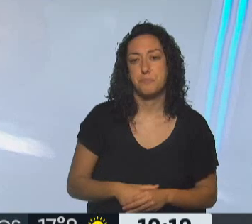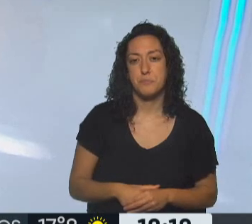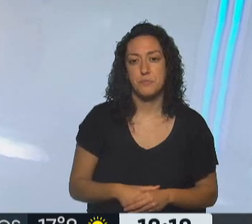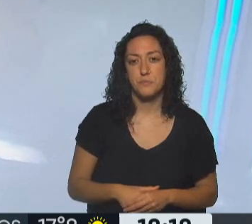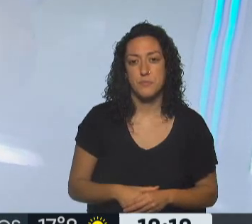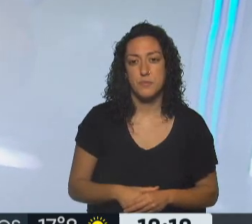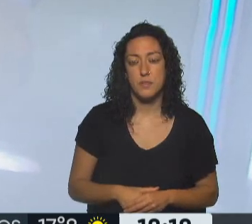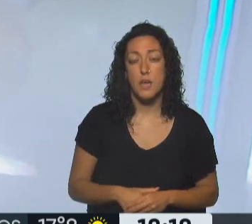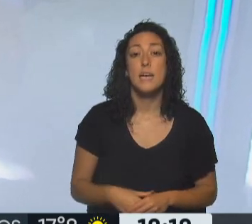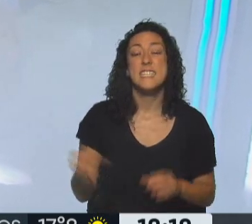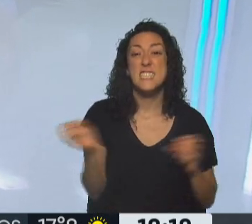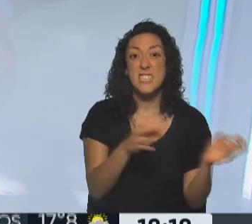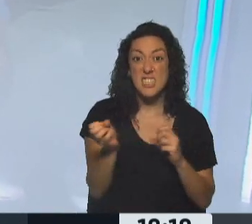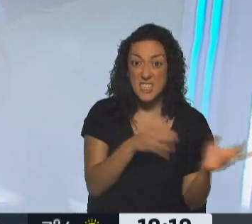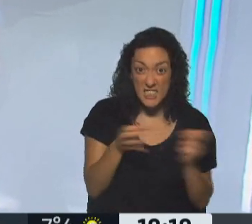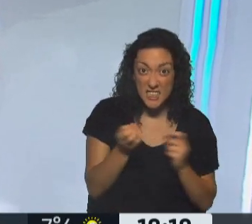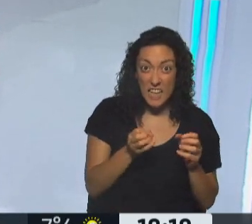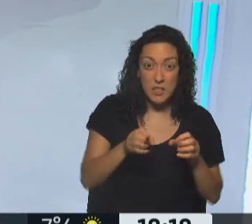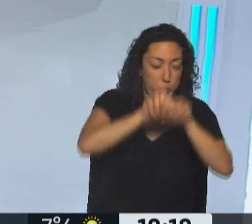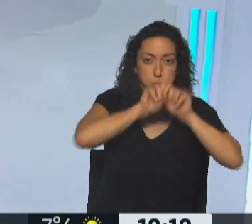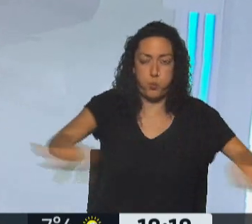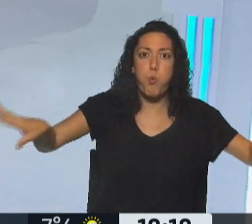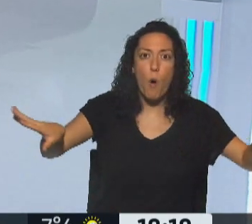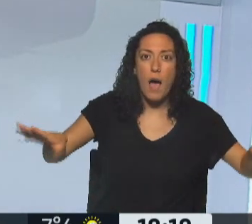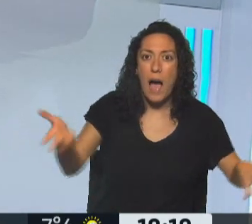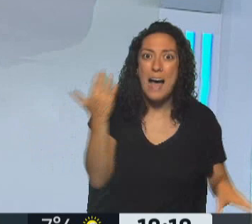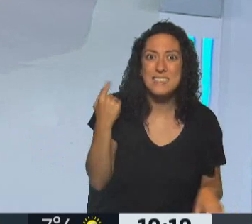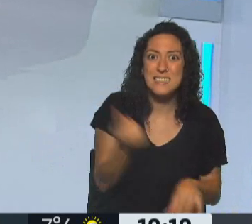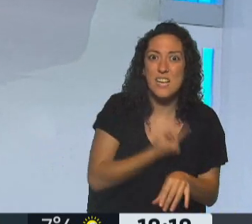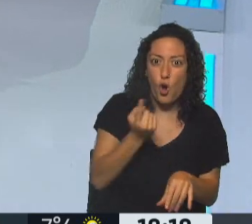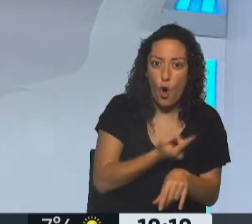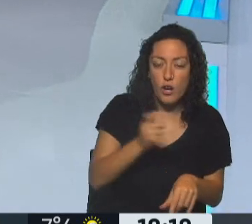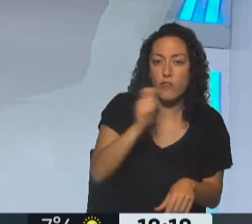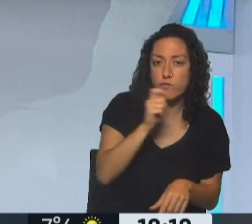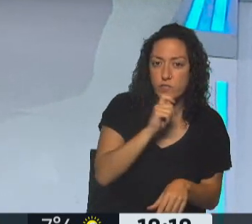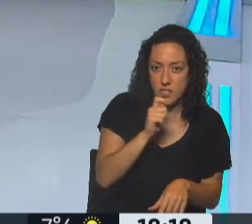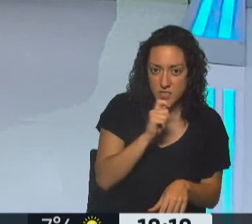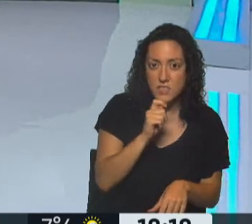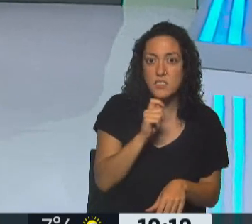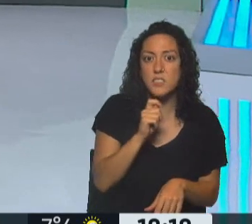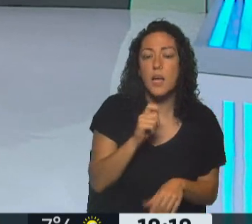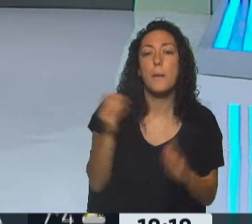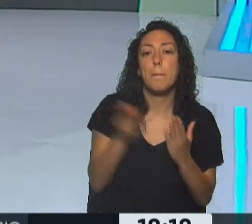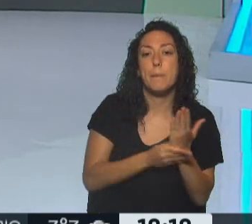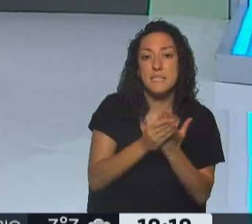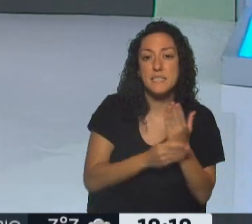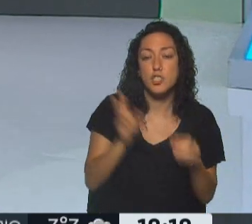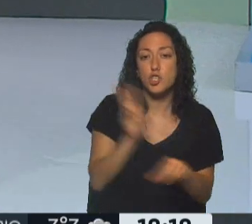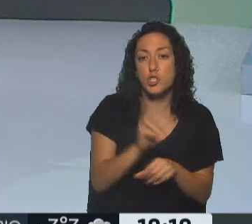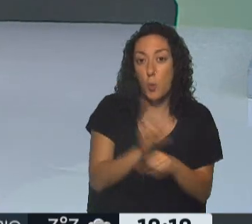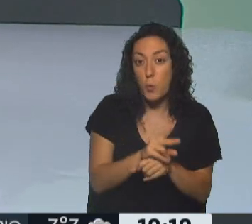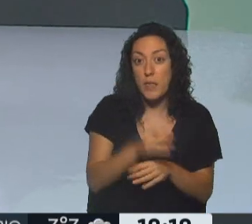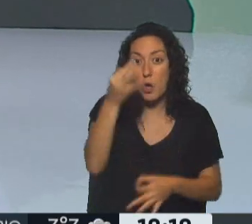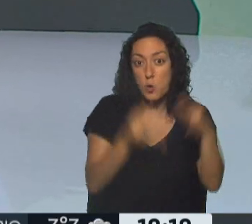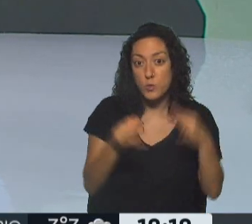Luego de la filtración de los chats, y es uno de los temas del día, sucedió hace muy pocas horas en conferencia de prensa el ministro de Seguridad y Justicia de la